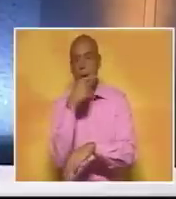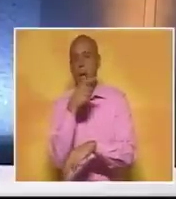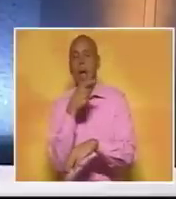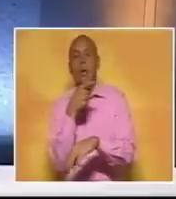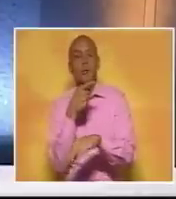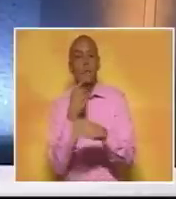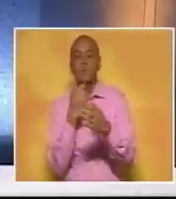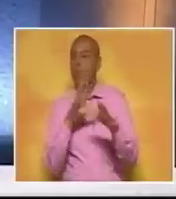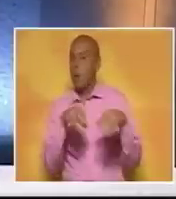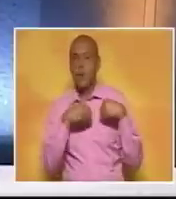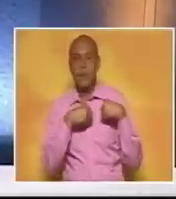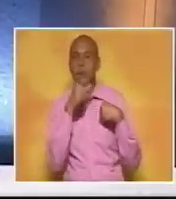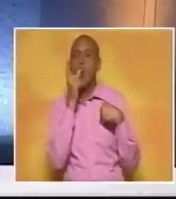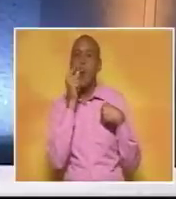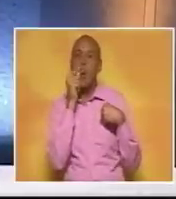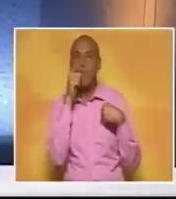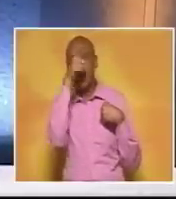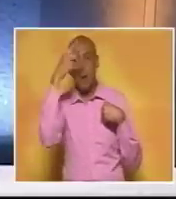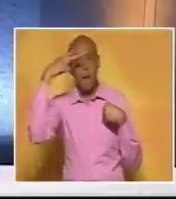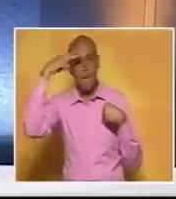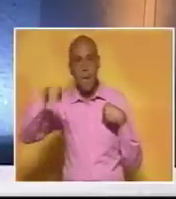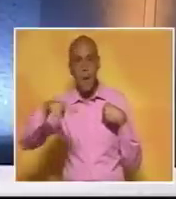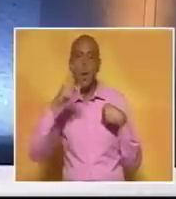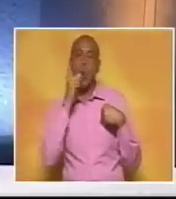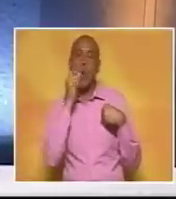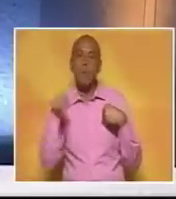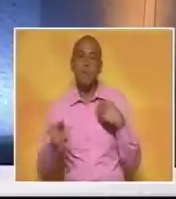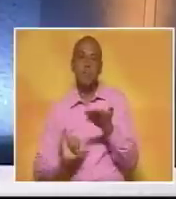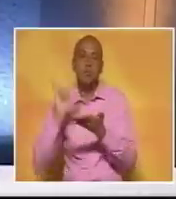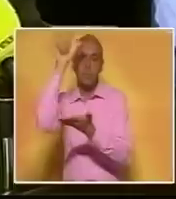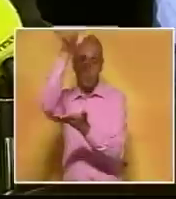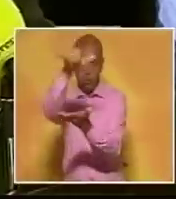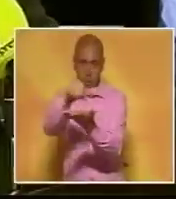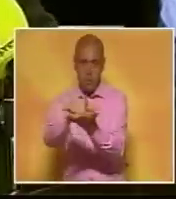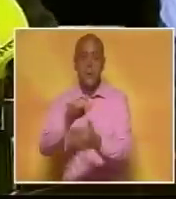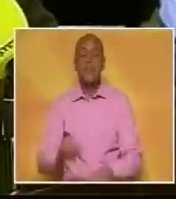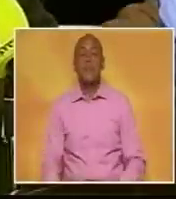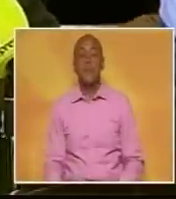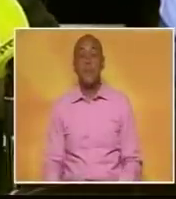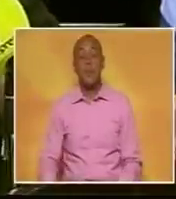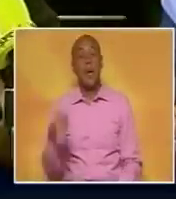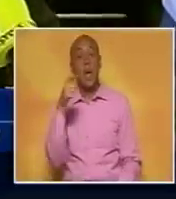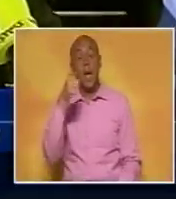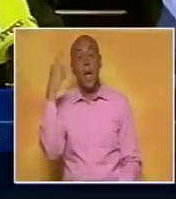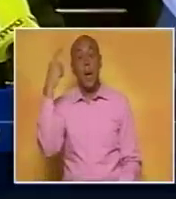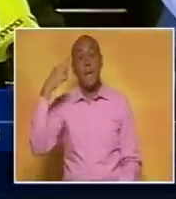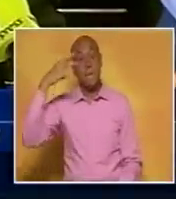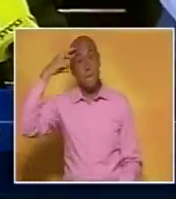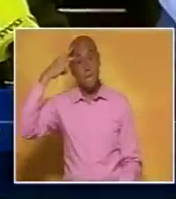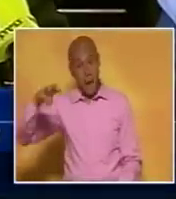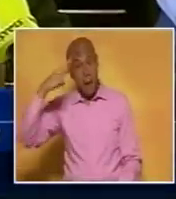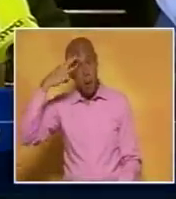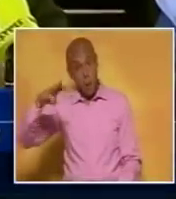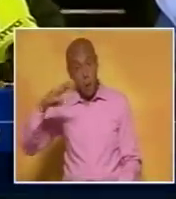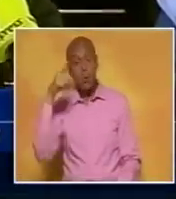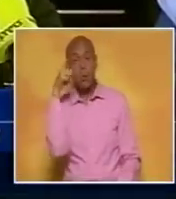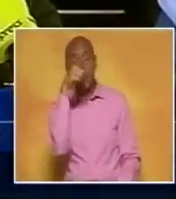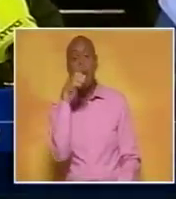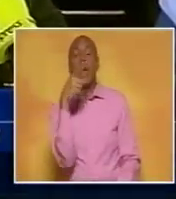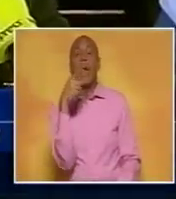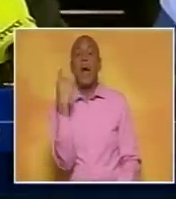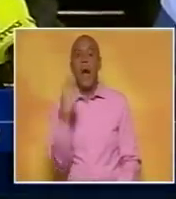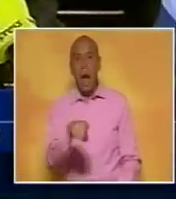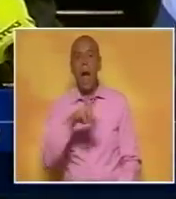mexicanas en contra de migrantes venezolanos que han llegado a ese país. México, si de algo se caracteriza, es por ser